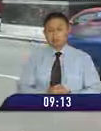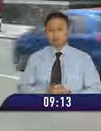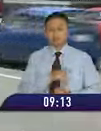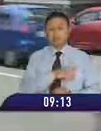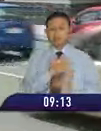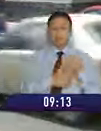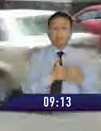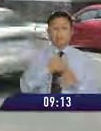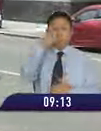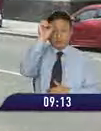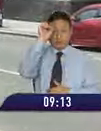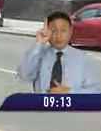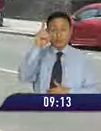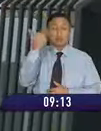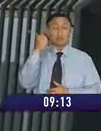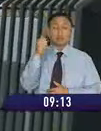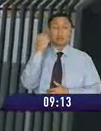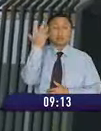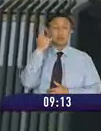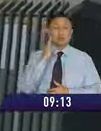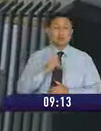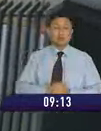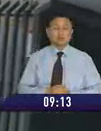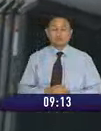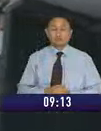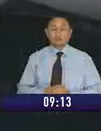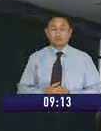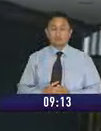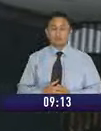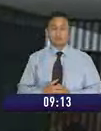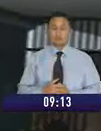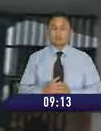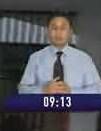pronunciarse en 10 días, informó Héctor Romero.